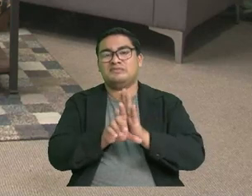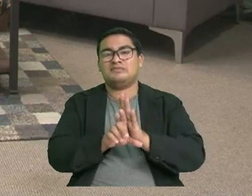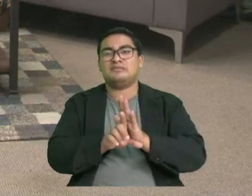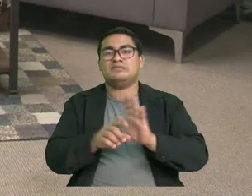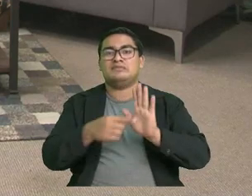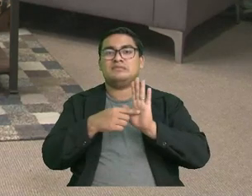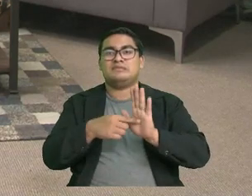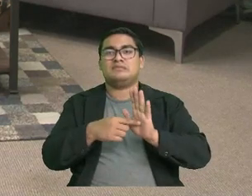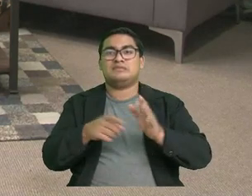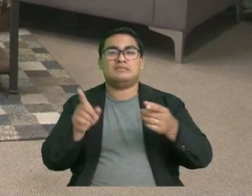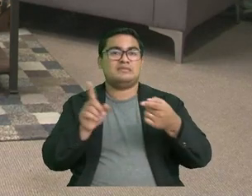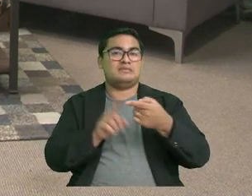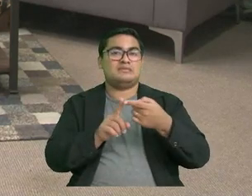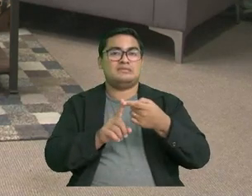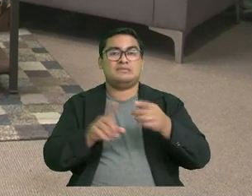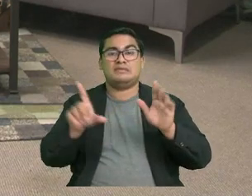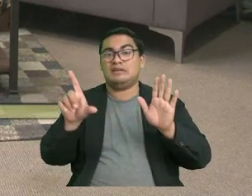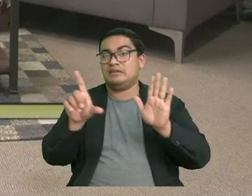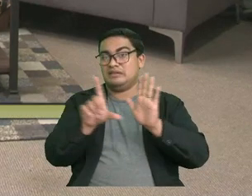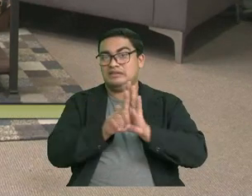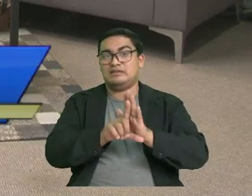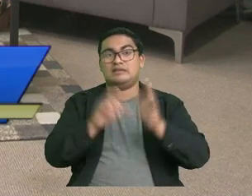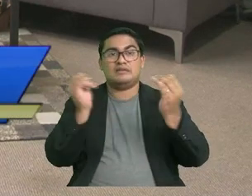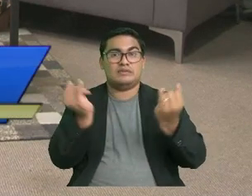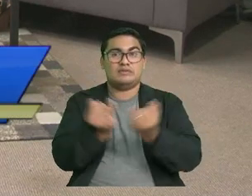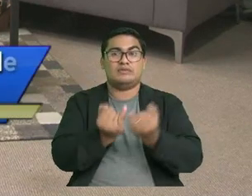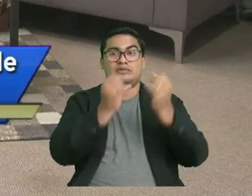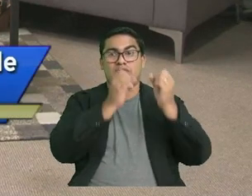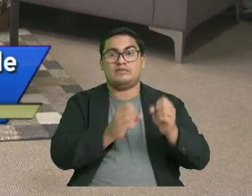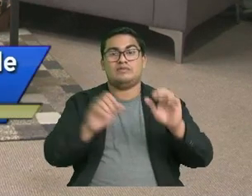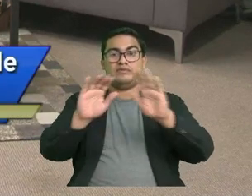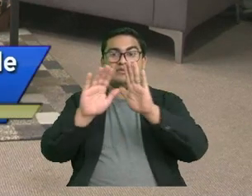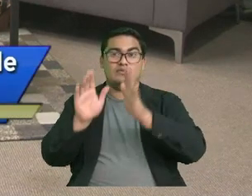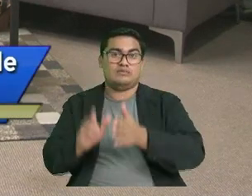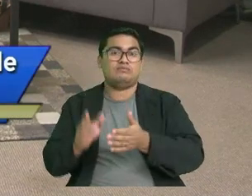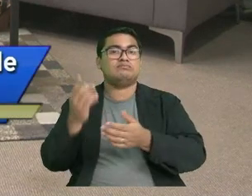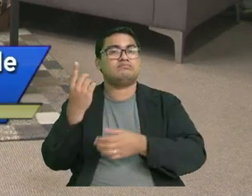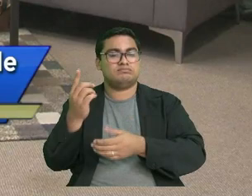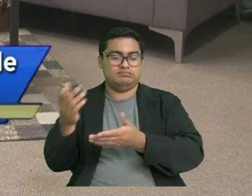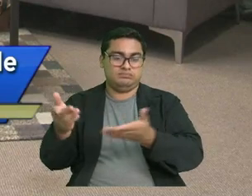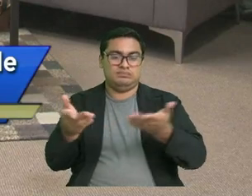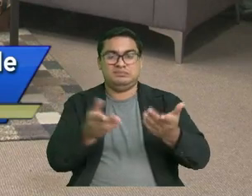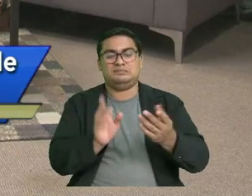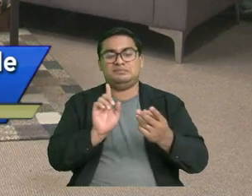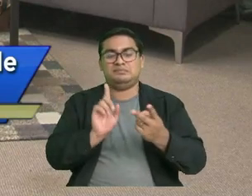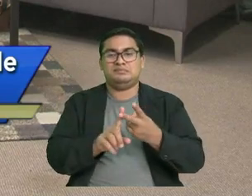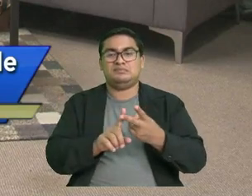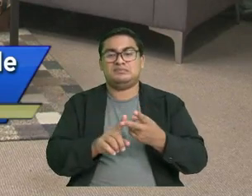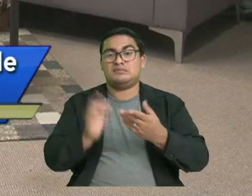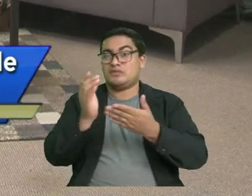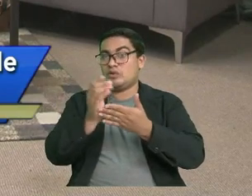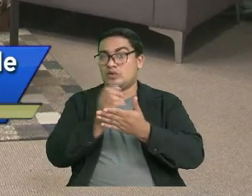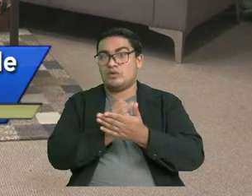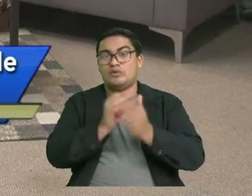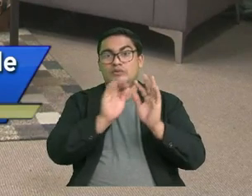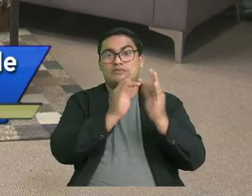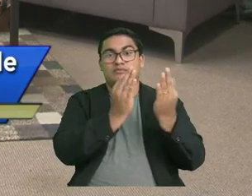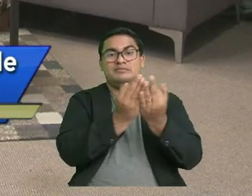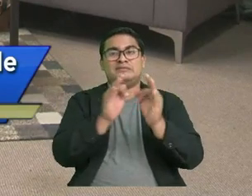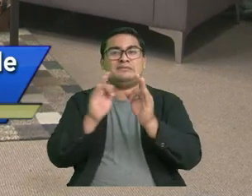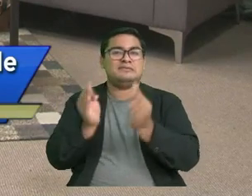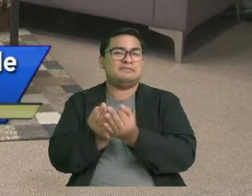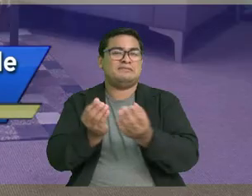primeras leyes es la Ley de Igualdad de Derechos y Oportunidades, que aquí ya se ha abordado en algún momento. El Código de la Familia, que